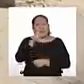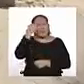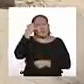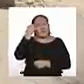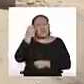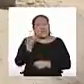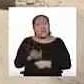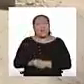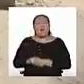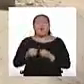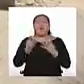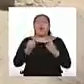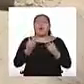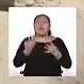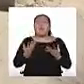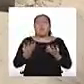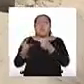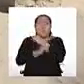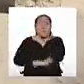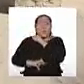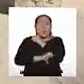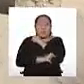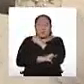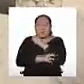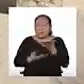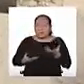la cantidad de países que estarían